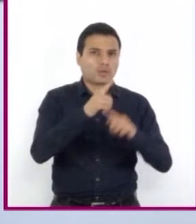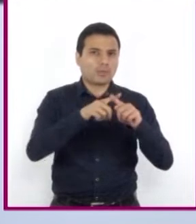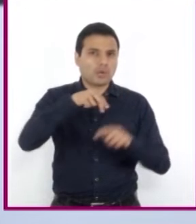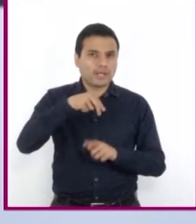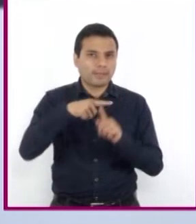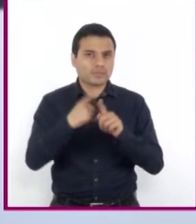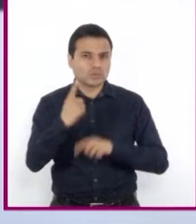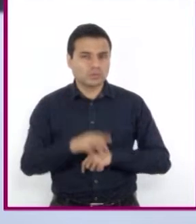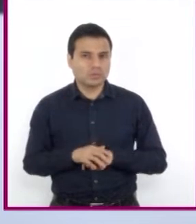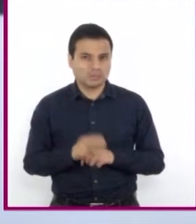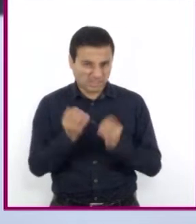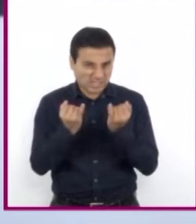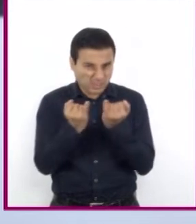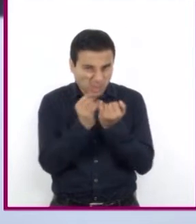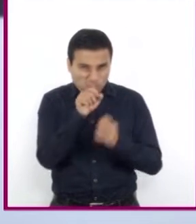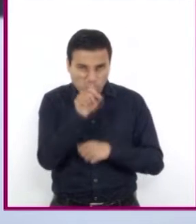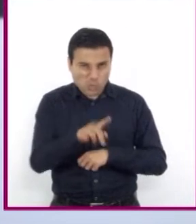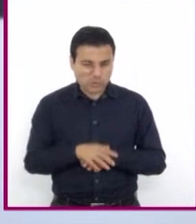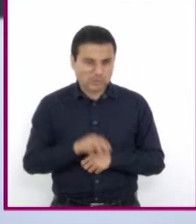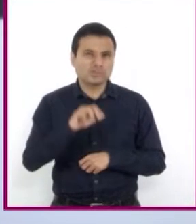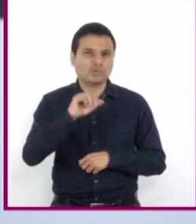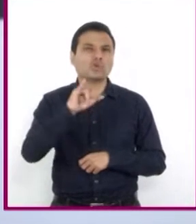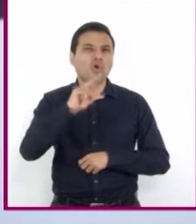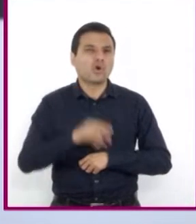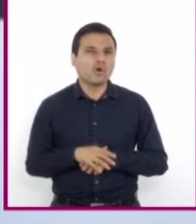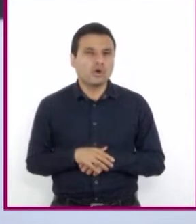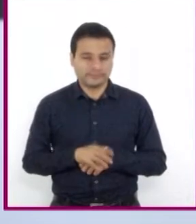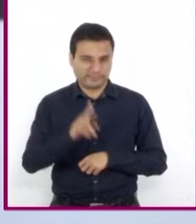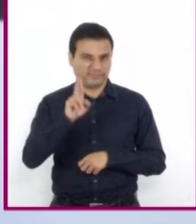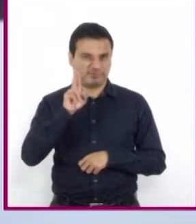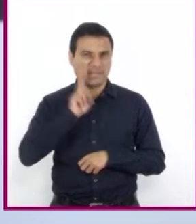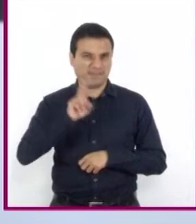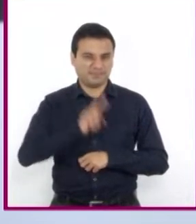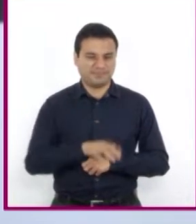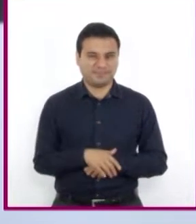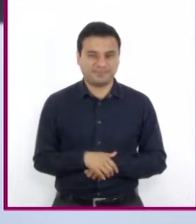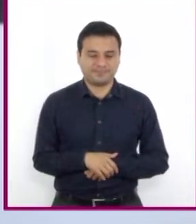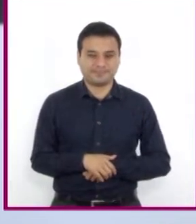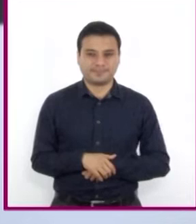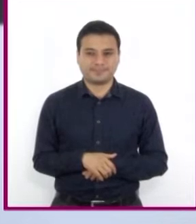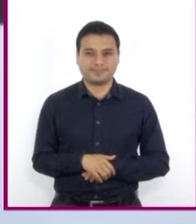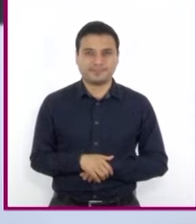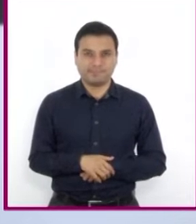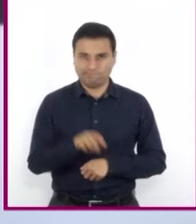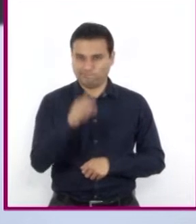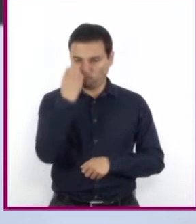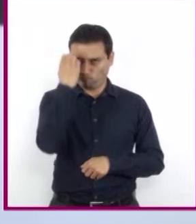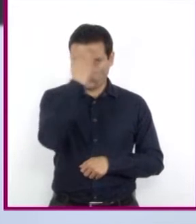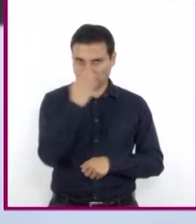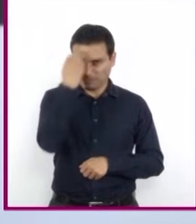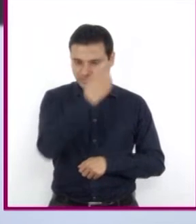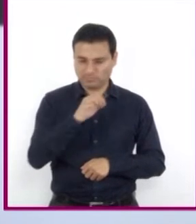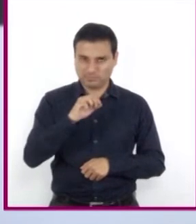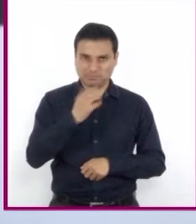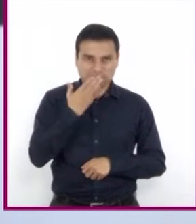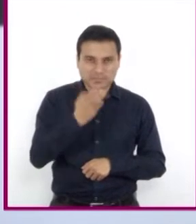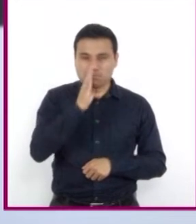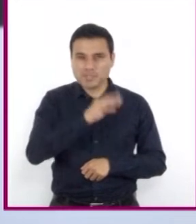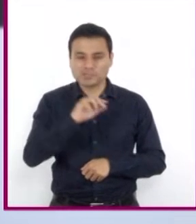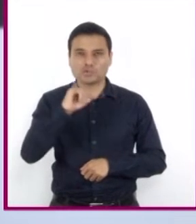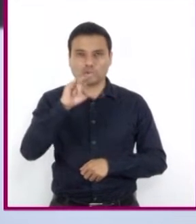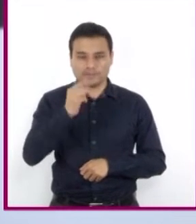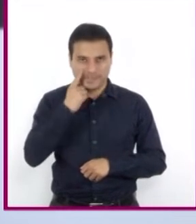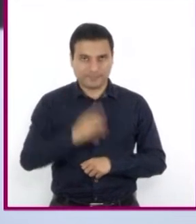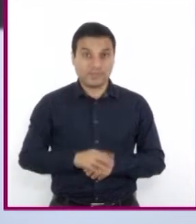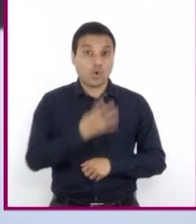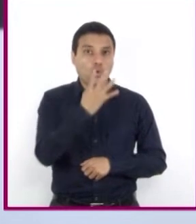1 también es una expresión que modela la sucesión de manera correcta. Analicémoslo. En la expresión